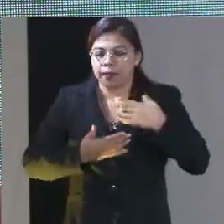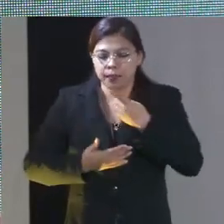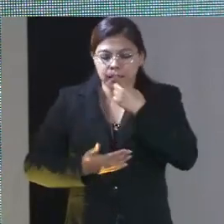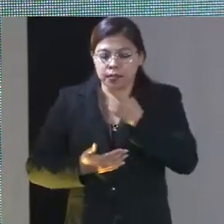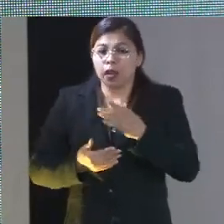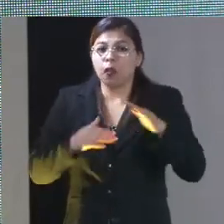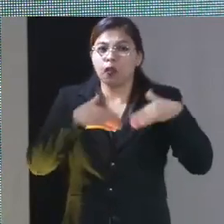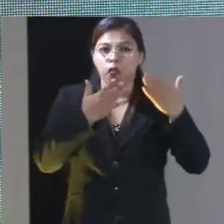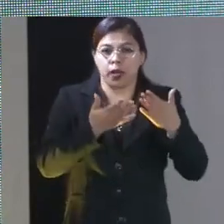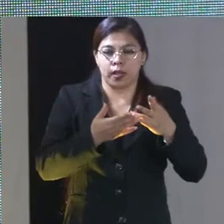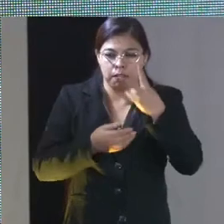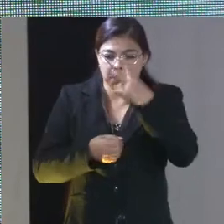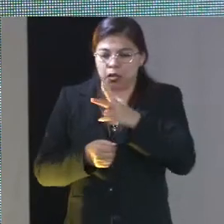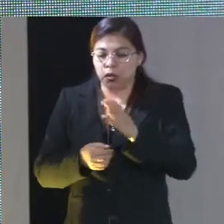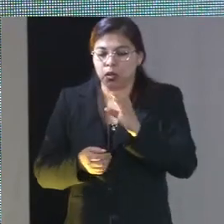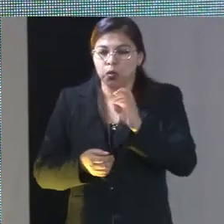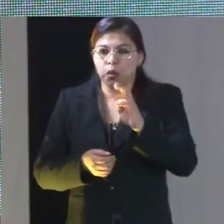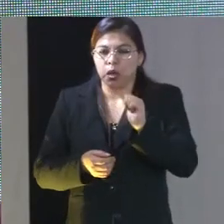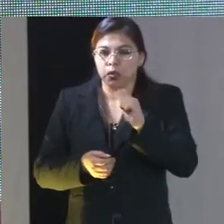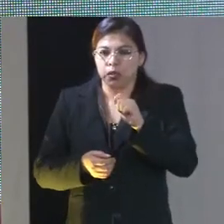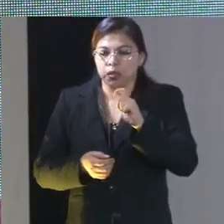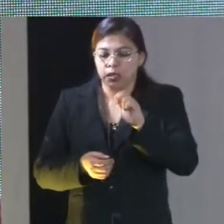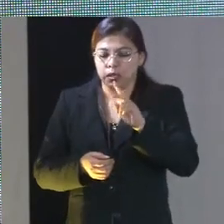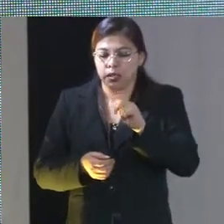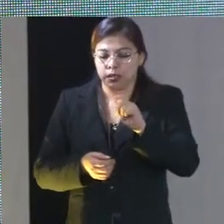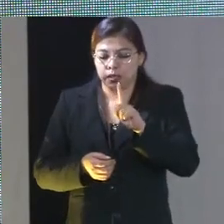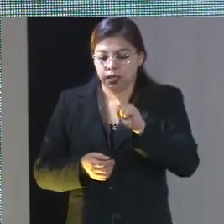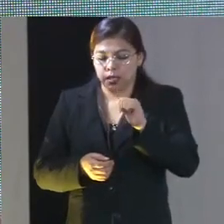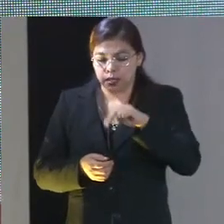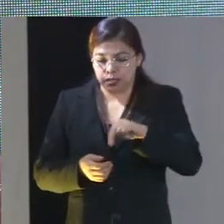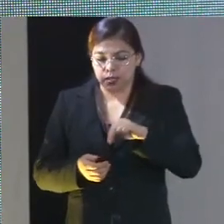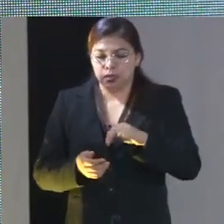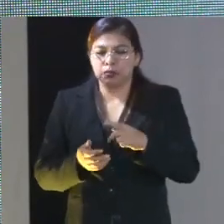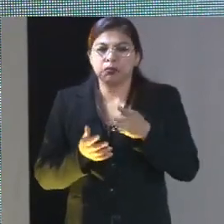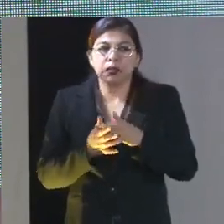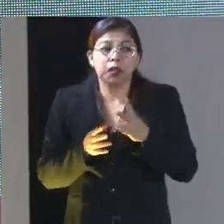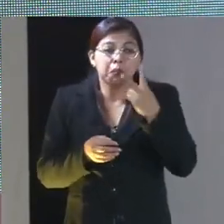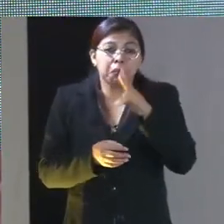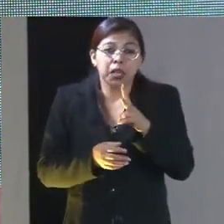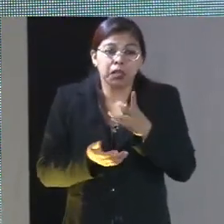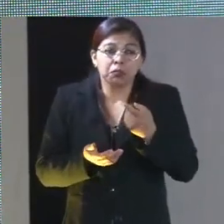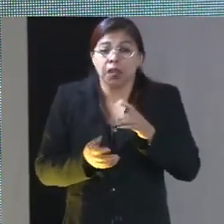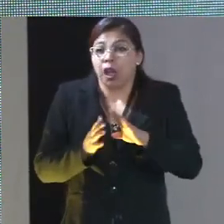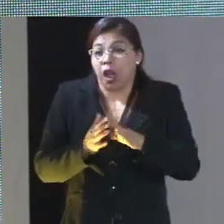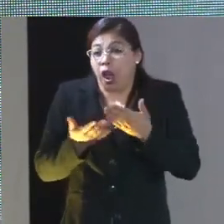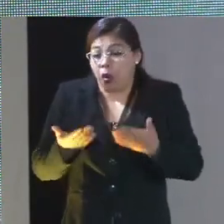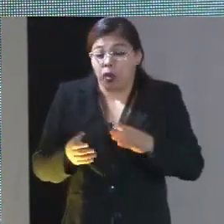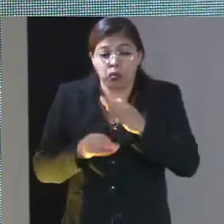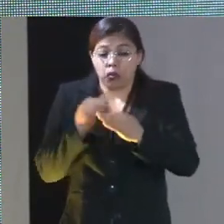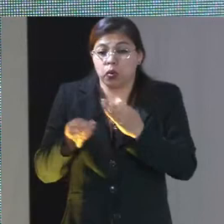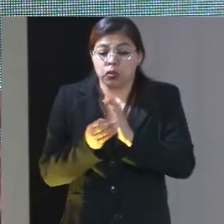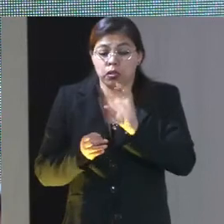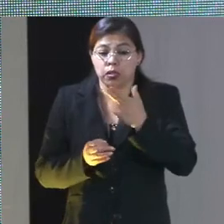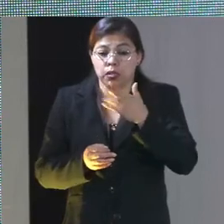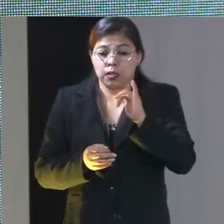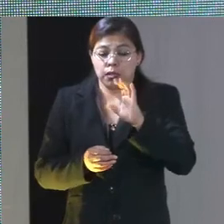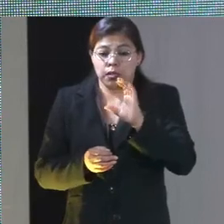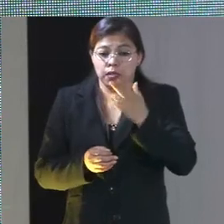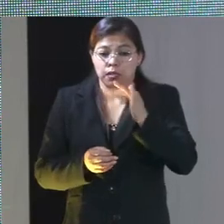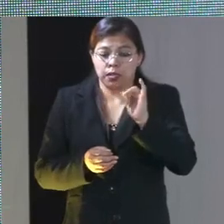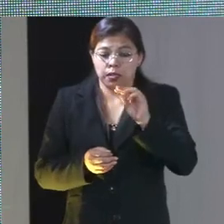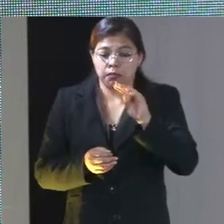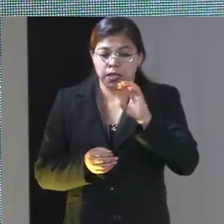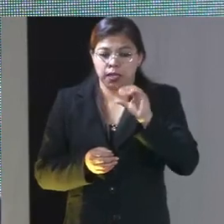de México todo es Cuautitlán, pues ahora pareciera que fuera de Tenochtitlán todos son chichimecas. Y sí, carajo,